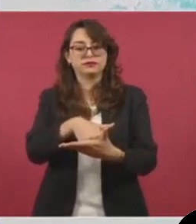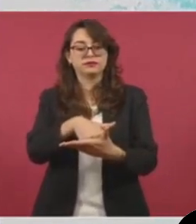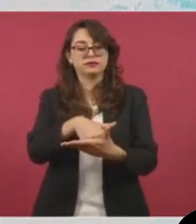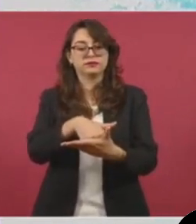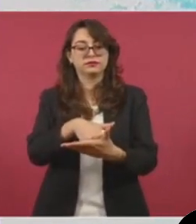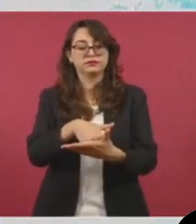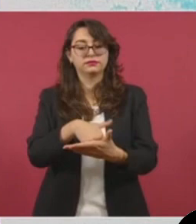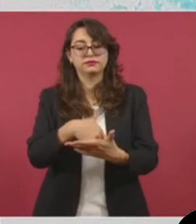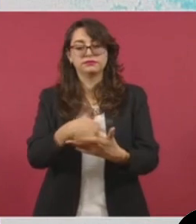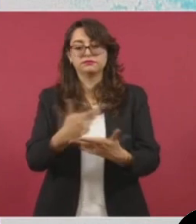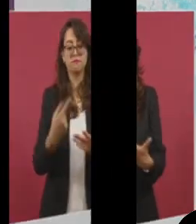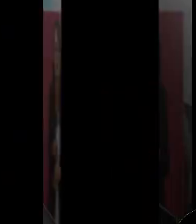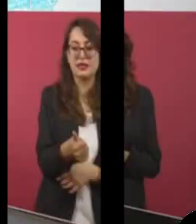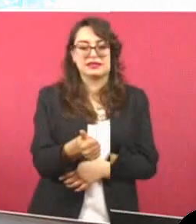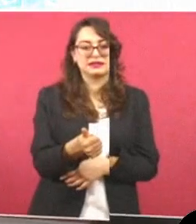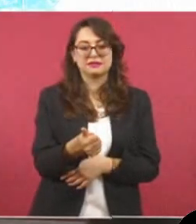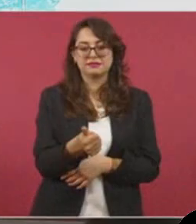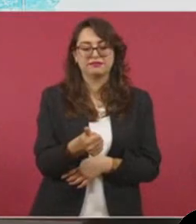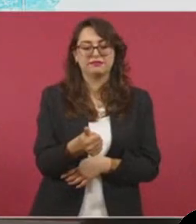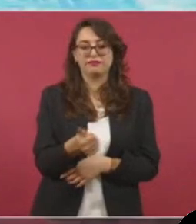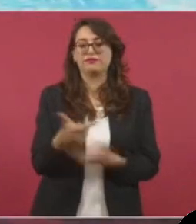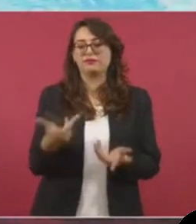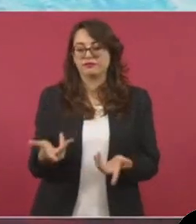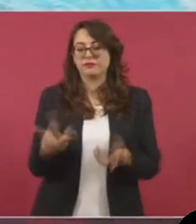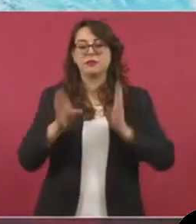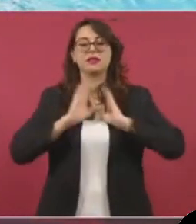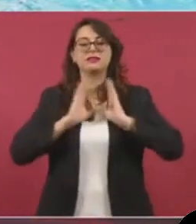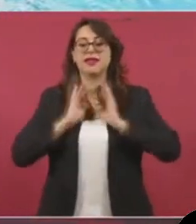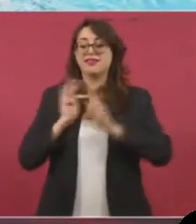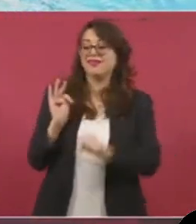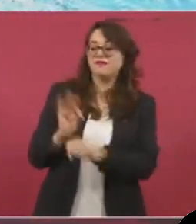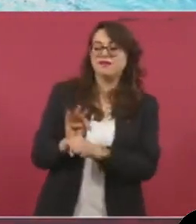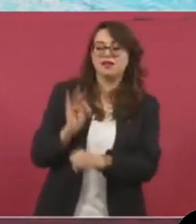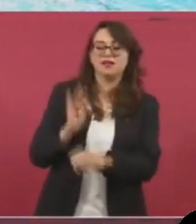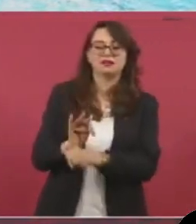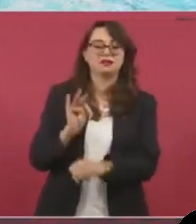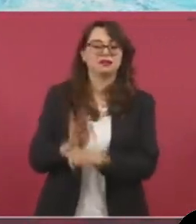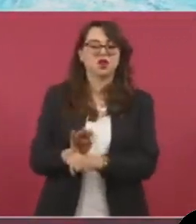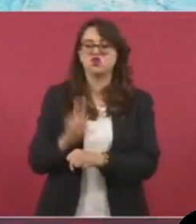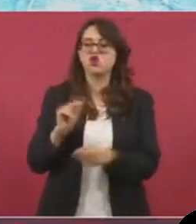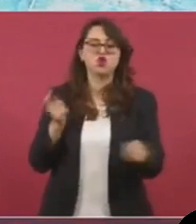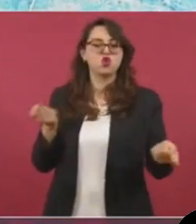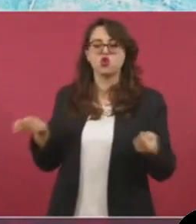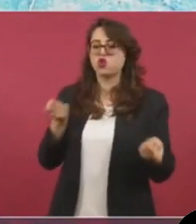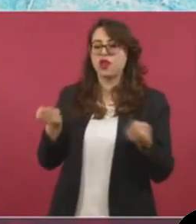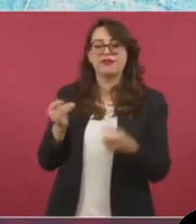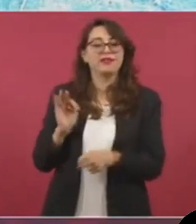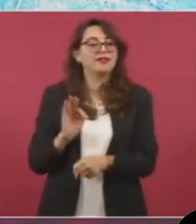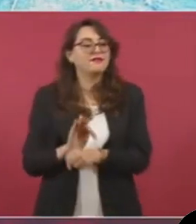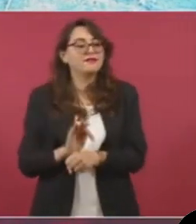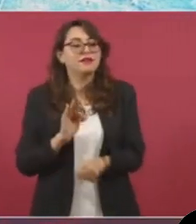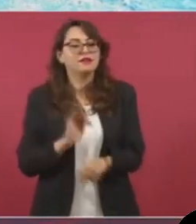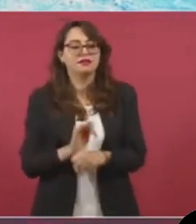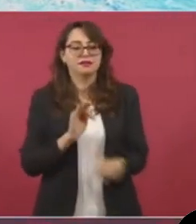otros desarrollos Pero por qué a la defensa y porque a Marina